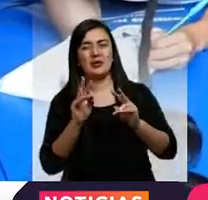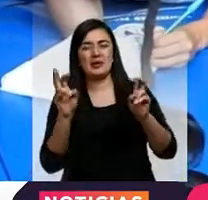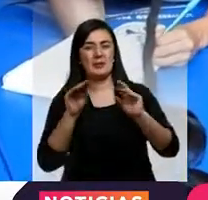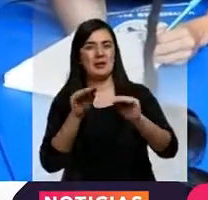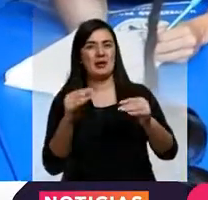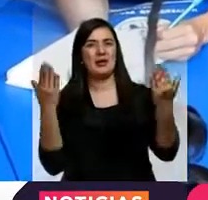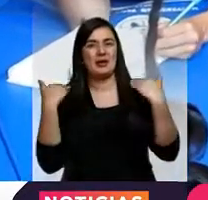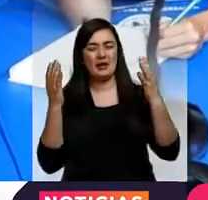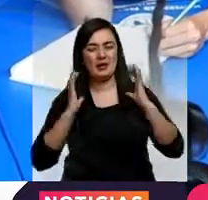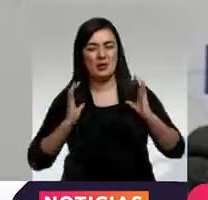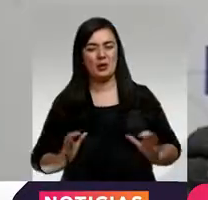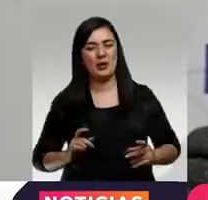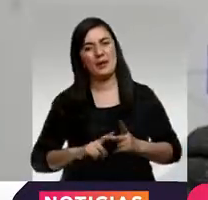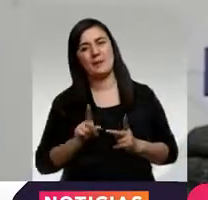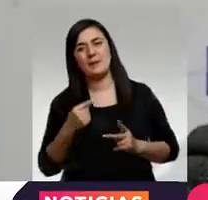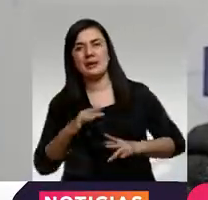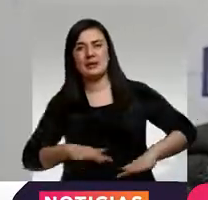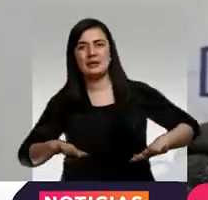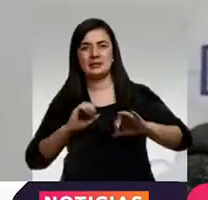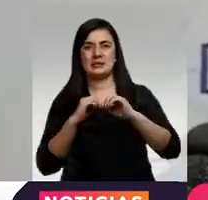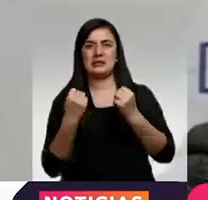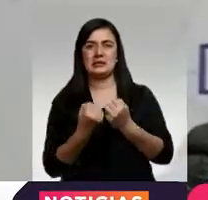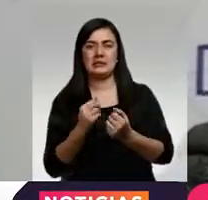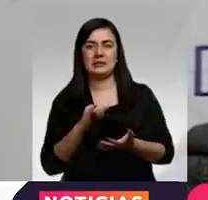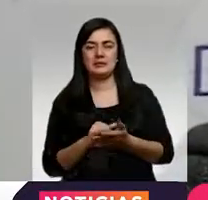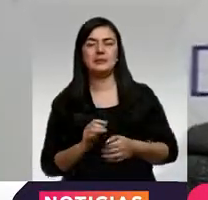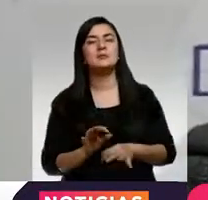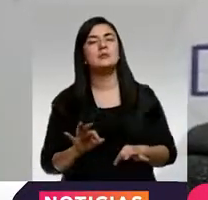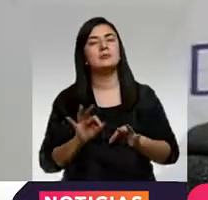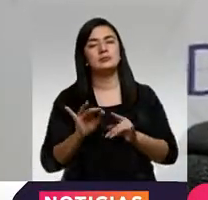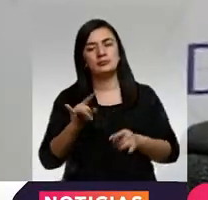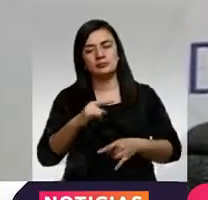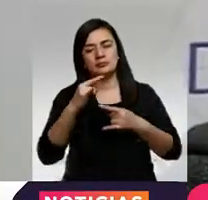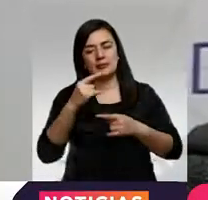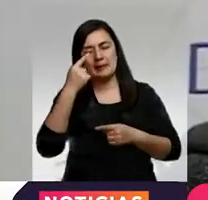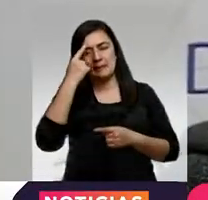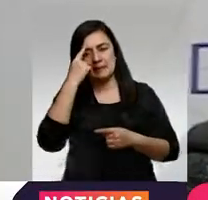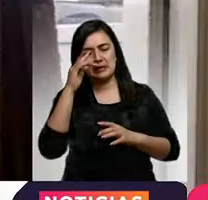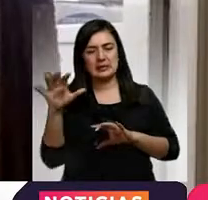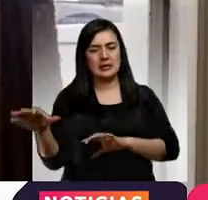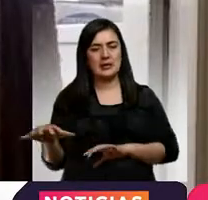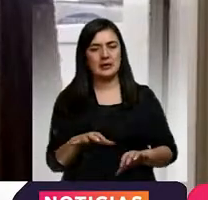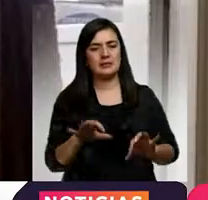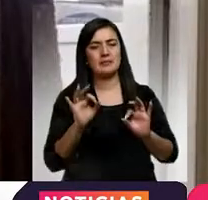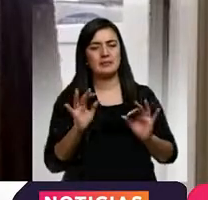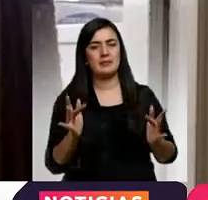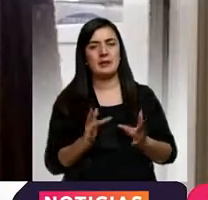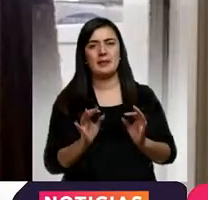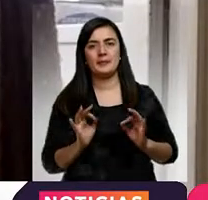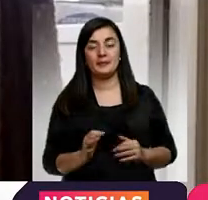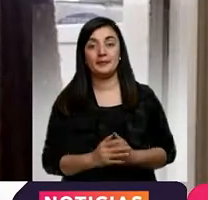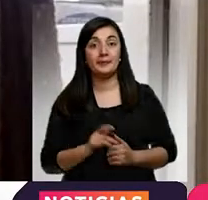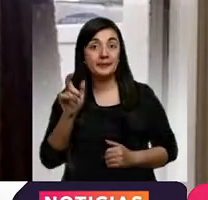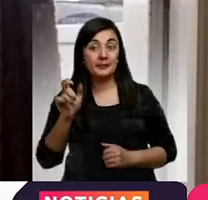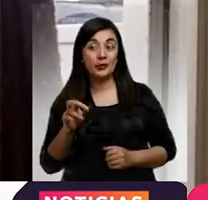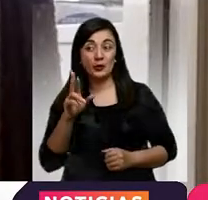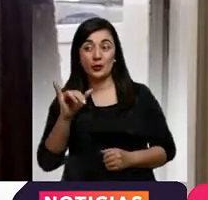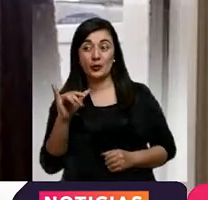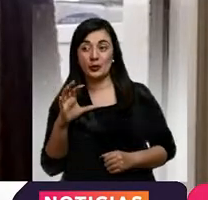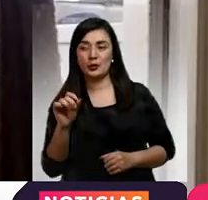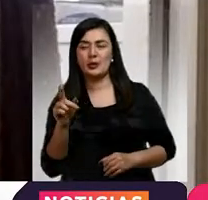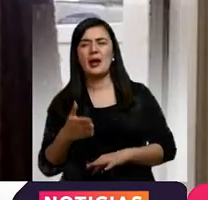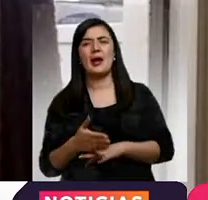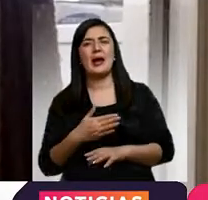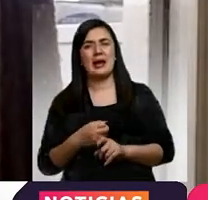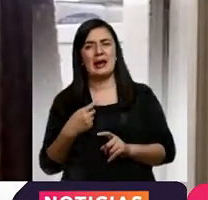cuerpo y desde el aula. Respirar, pensar, actuar, educando como acto de amor. El profesor Rubio también había obtenido el